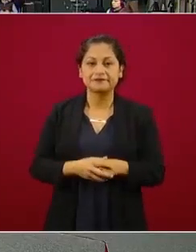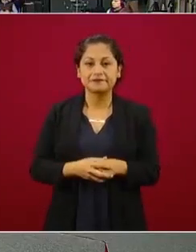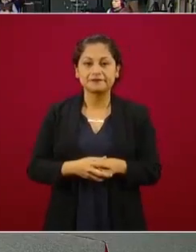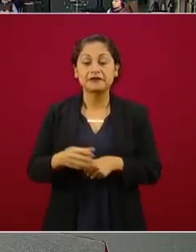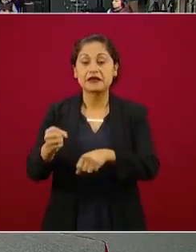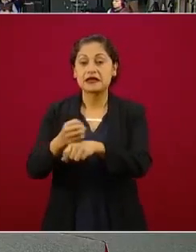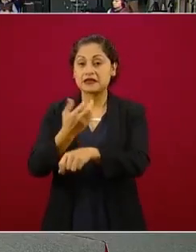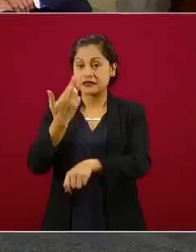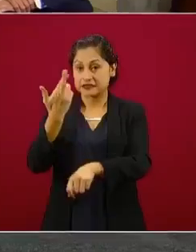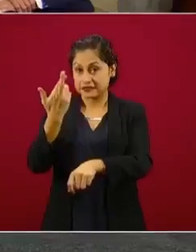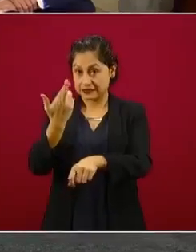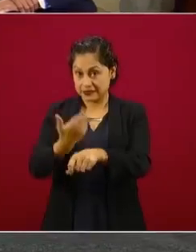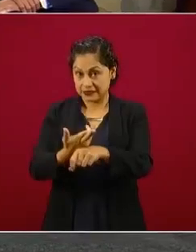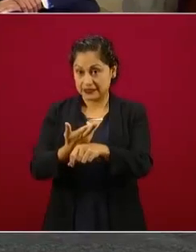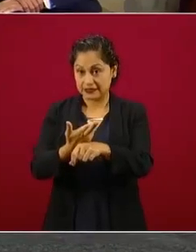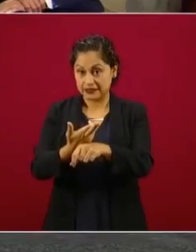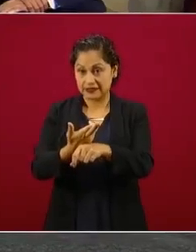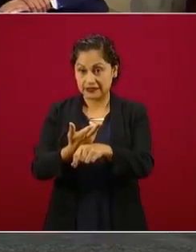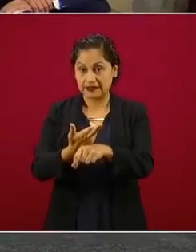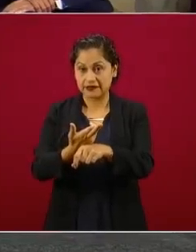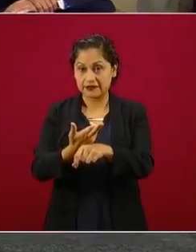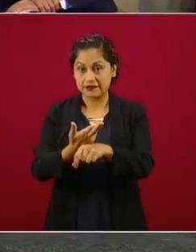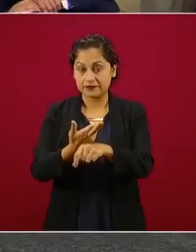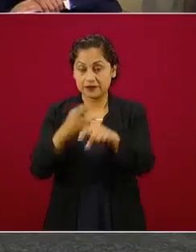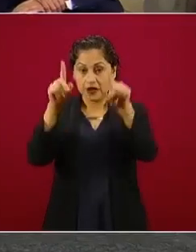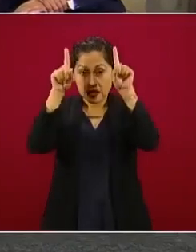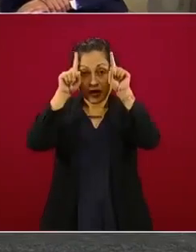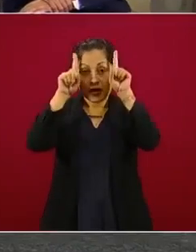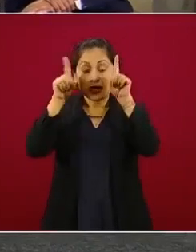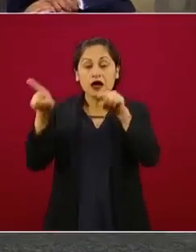secretario, el almirante Ojeda,